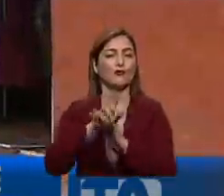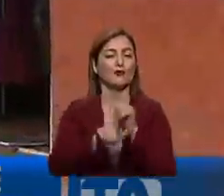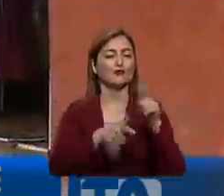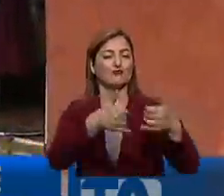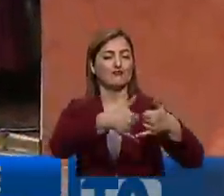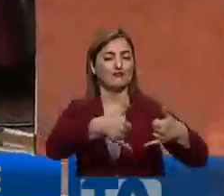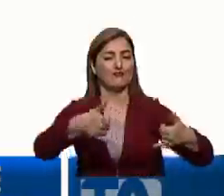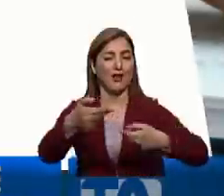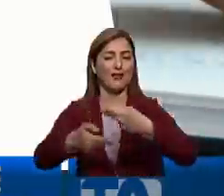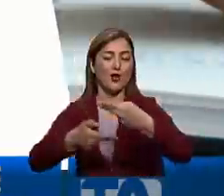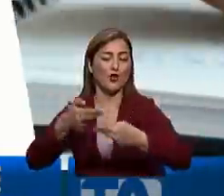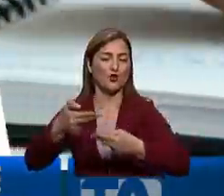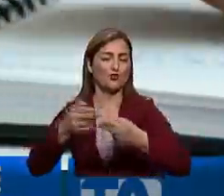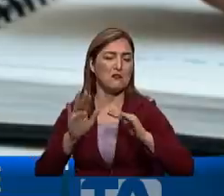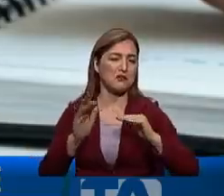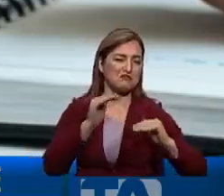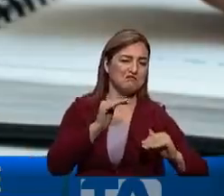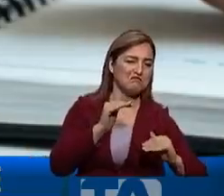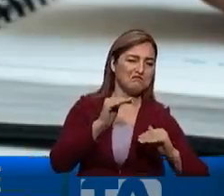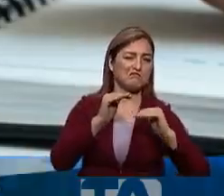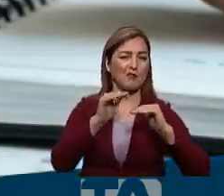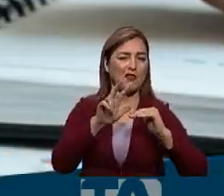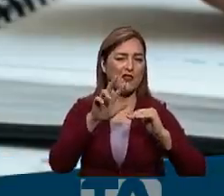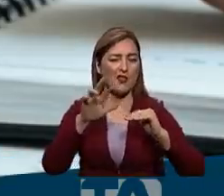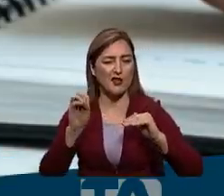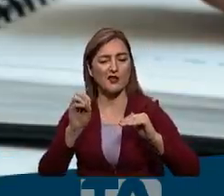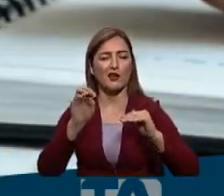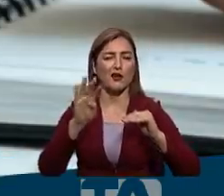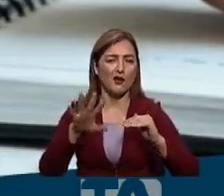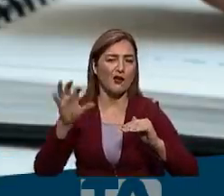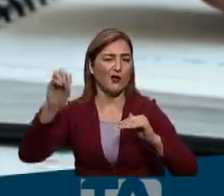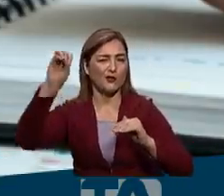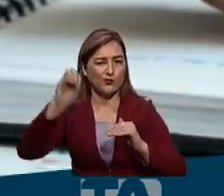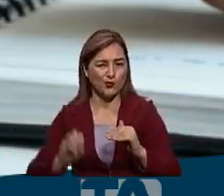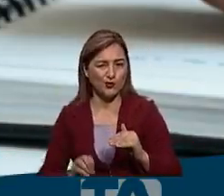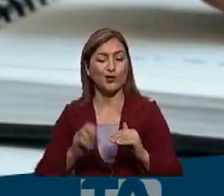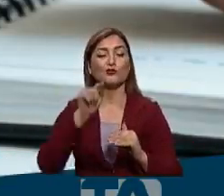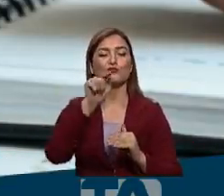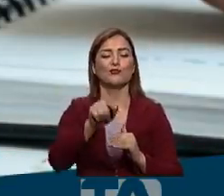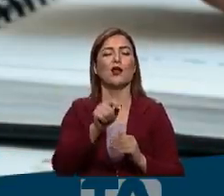locales comerciales alcanzan entre el 30 y 40% de sus ventas anuales